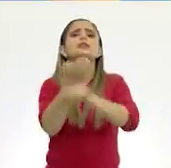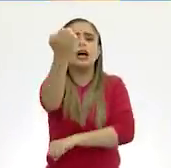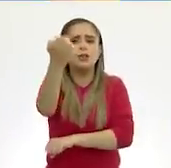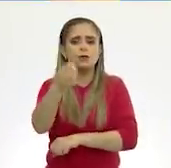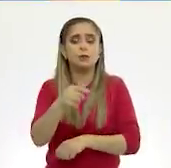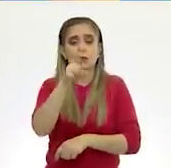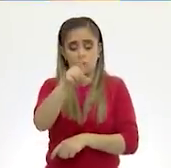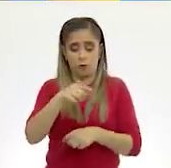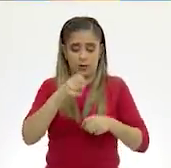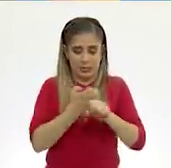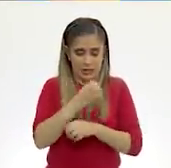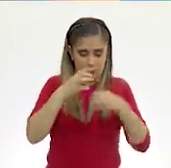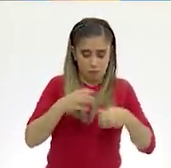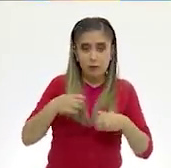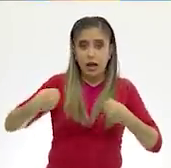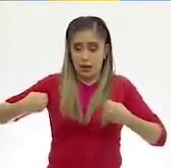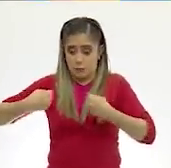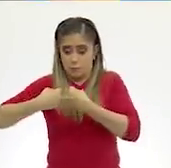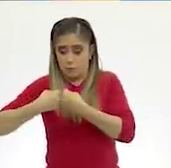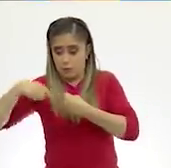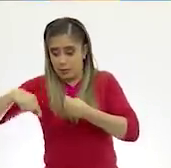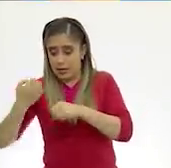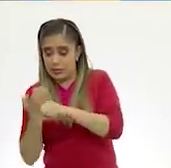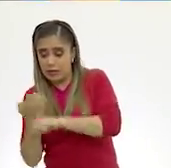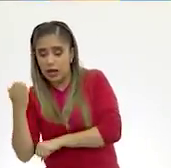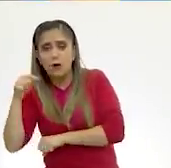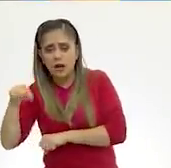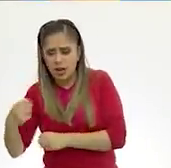el tuyo tiene más población?